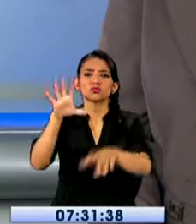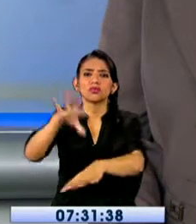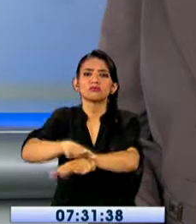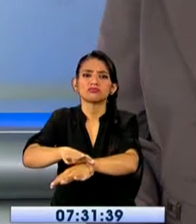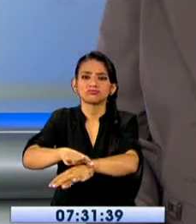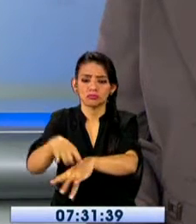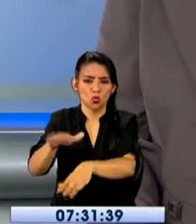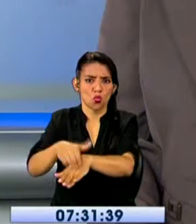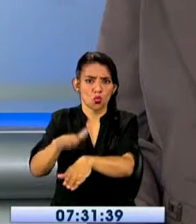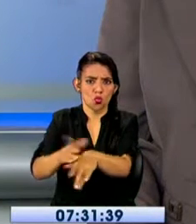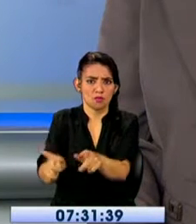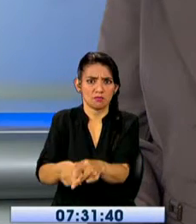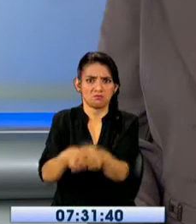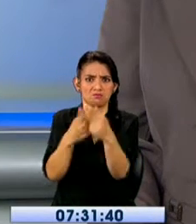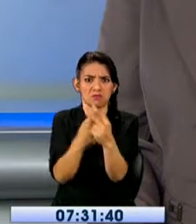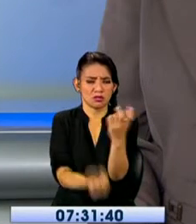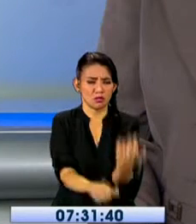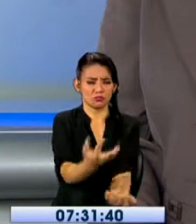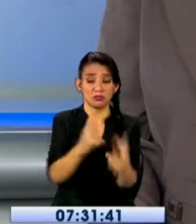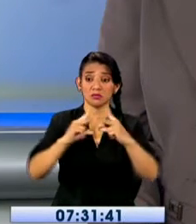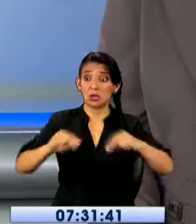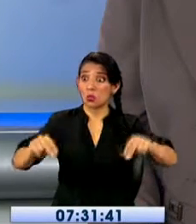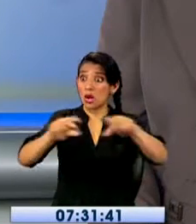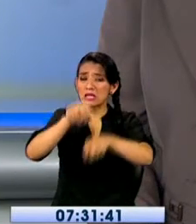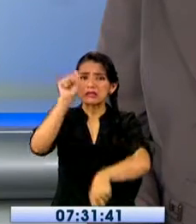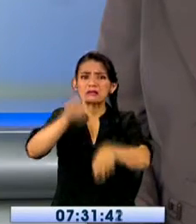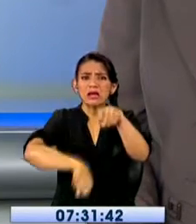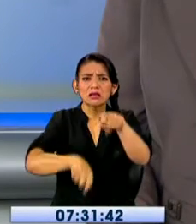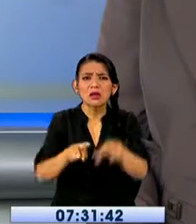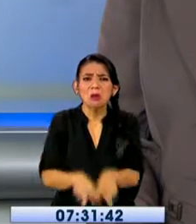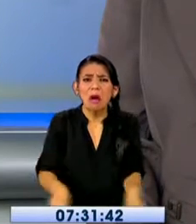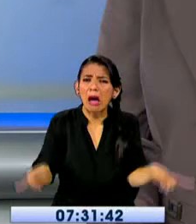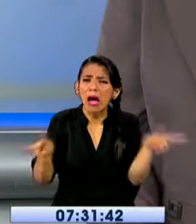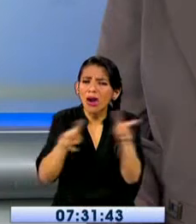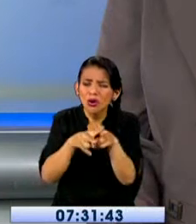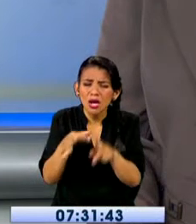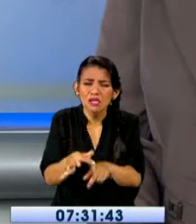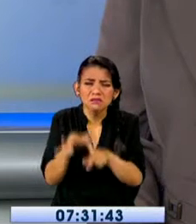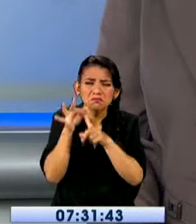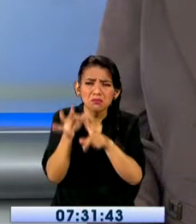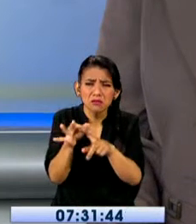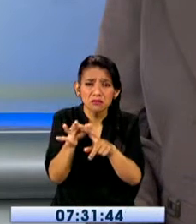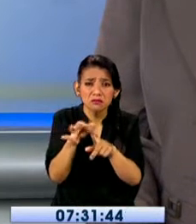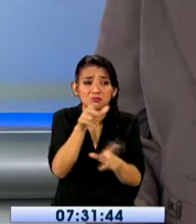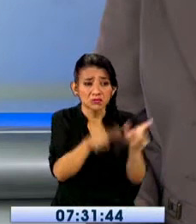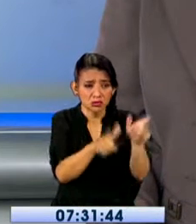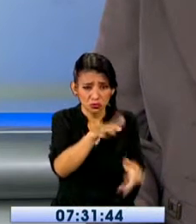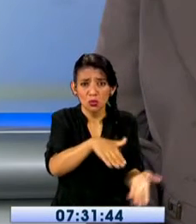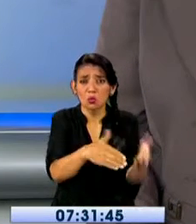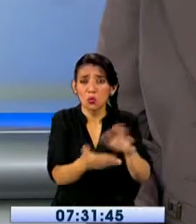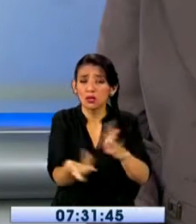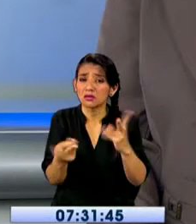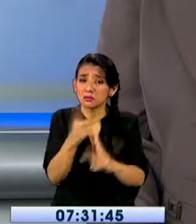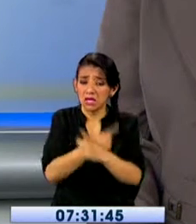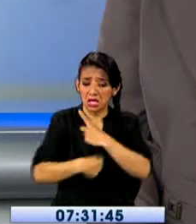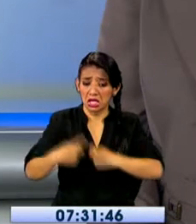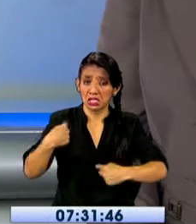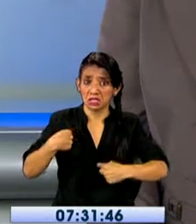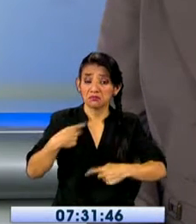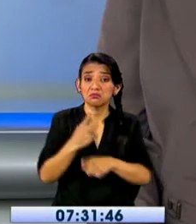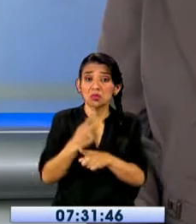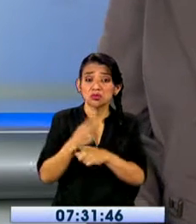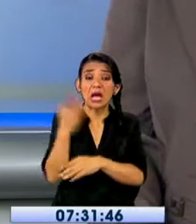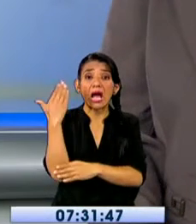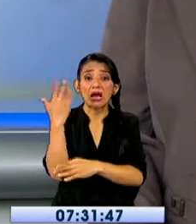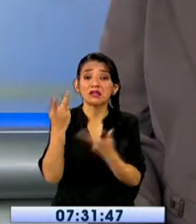los flagelos. El daño hecho a la naturaleza es invaluable. Se han perdido vidas humanas y hay heridos, por lo que la alcaldía y el Ministerio del Interior